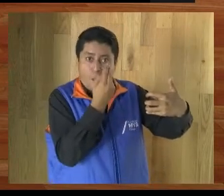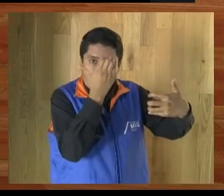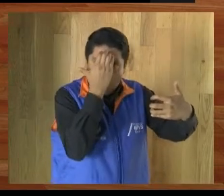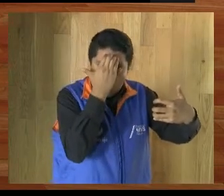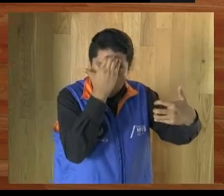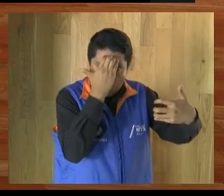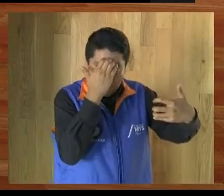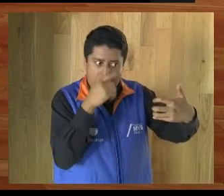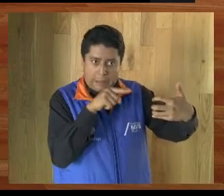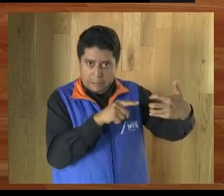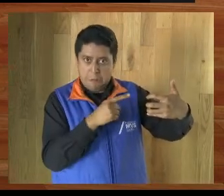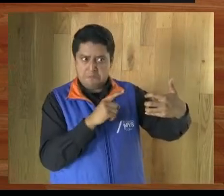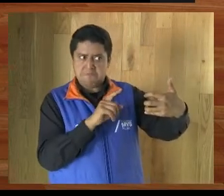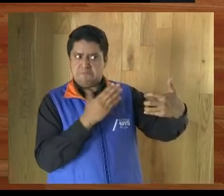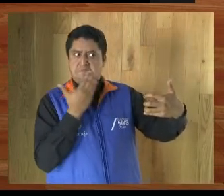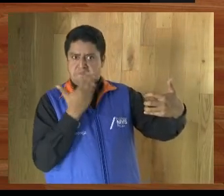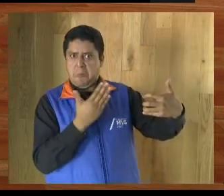además,